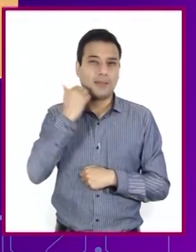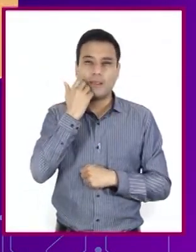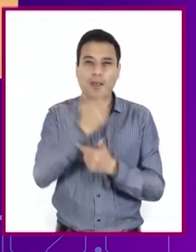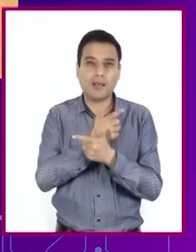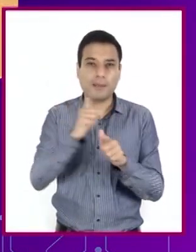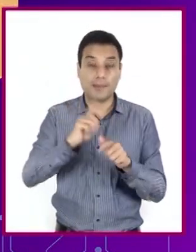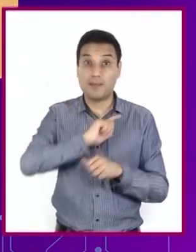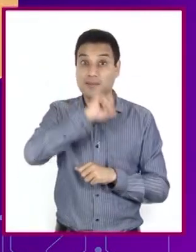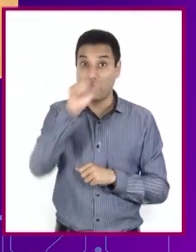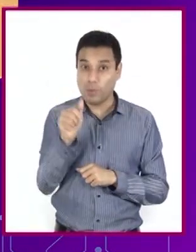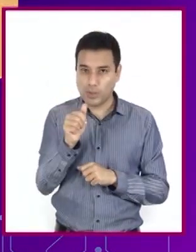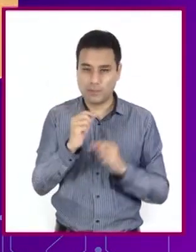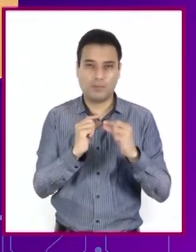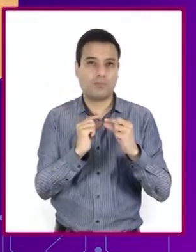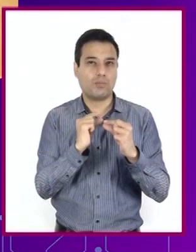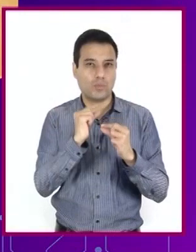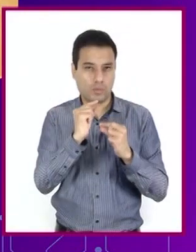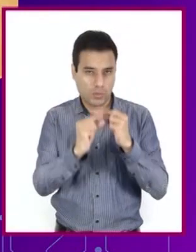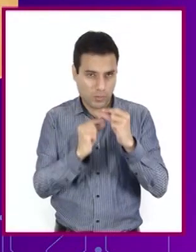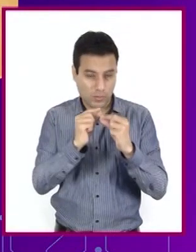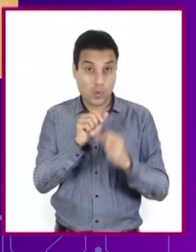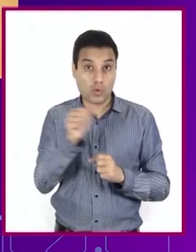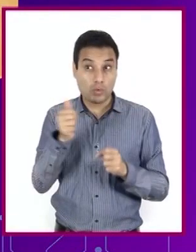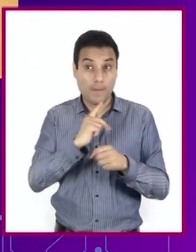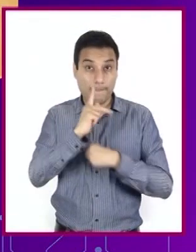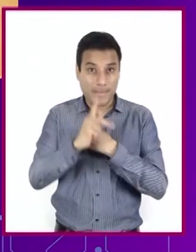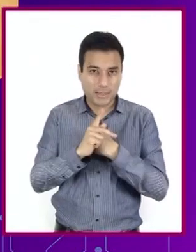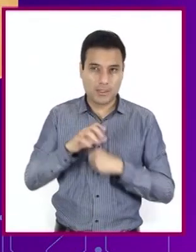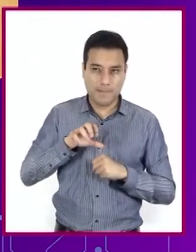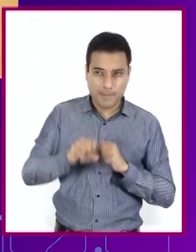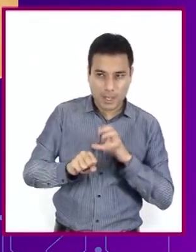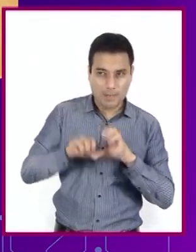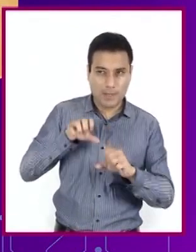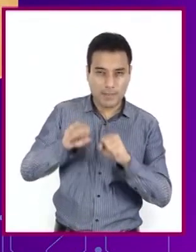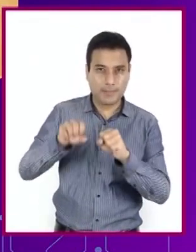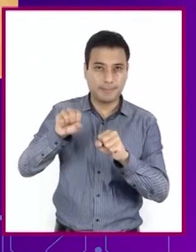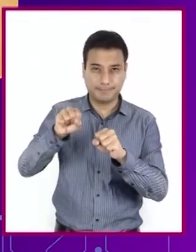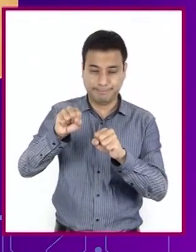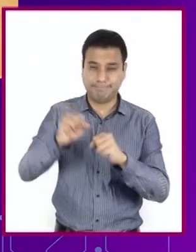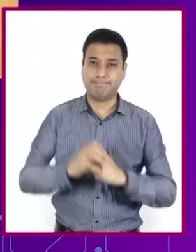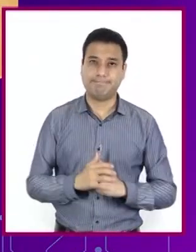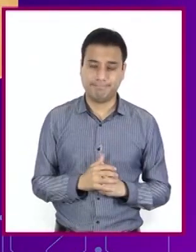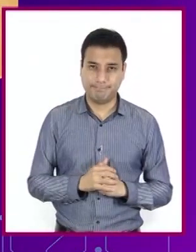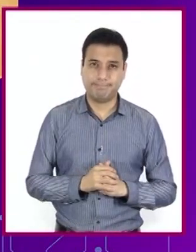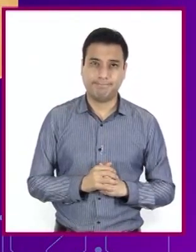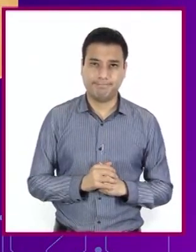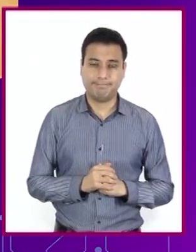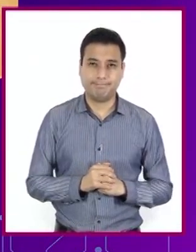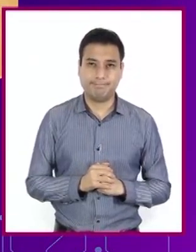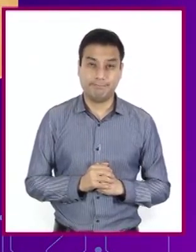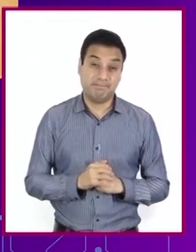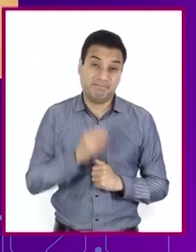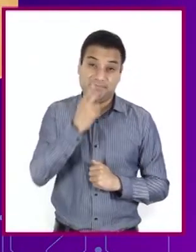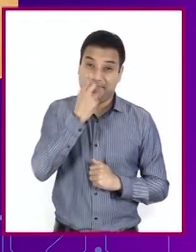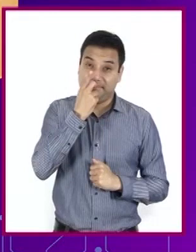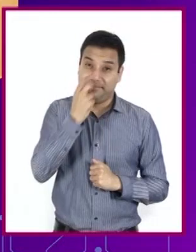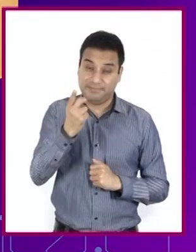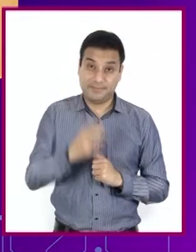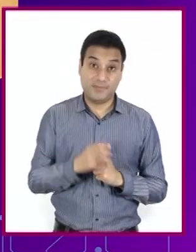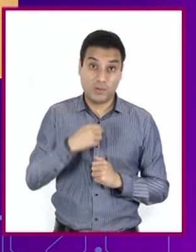convirtió en la justificación para que algunas naciones se impusieran por la fuerza sobre otras. bajo el argumento de que